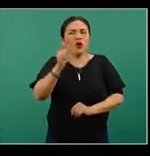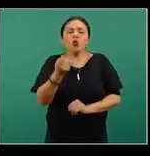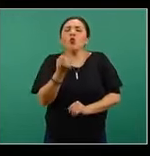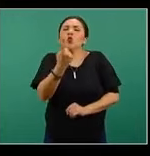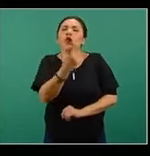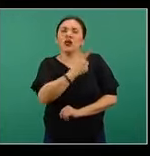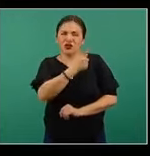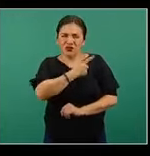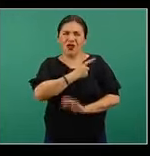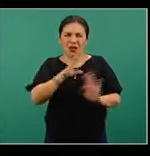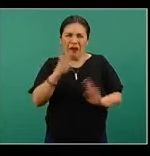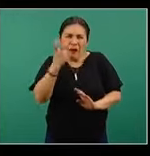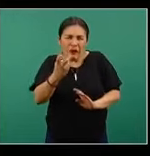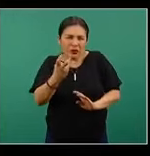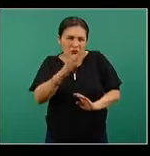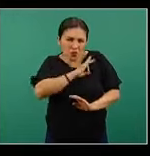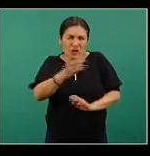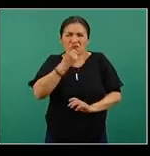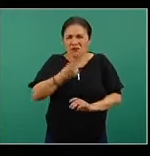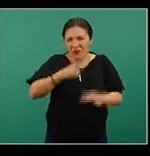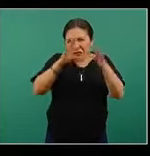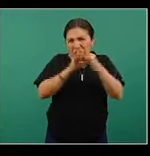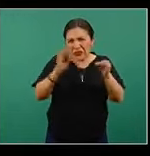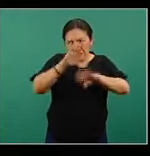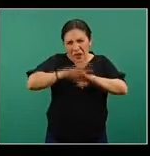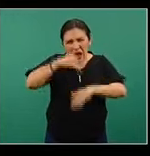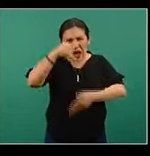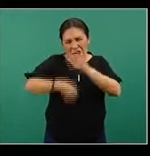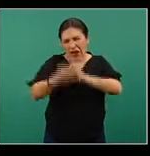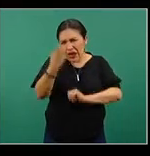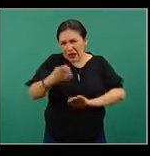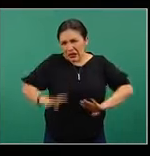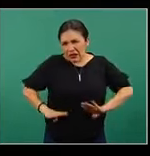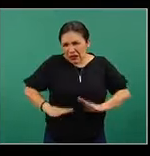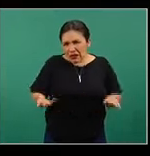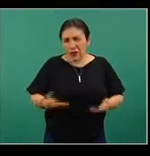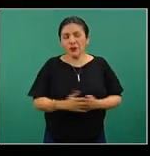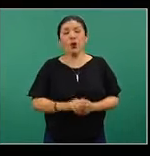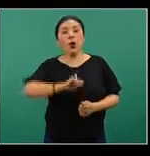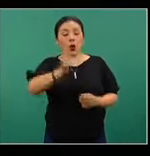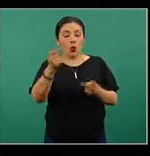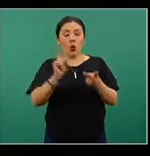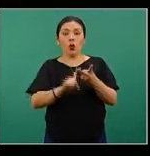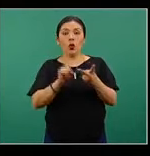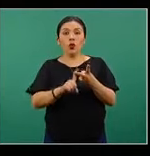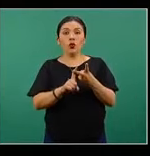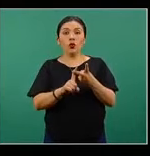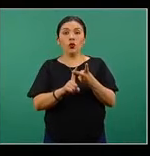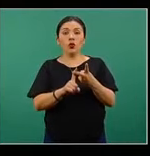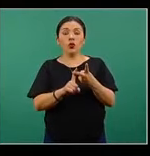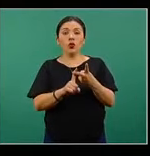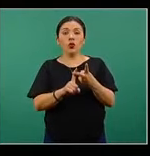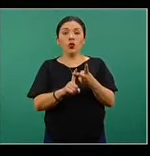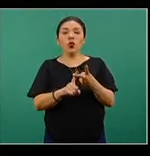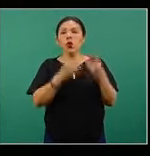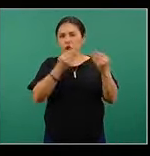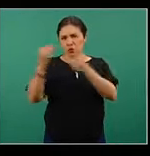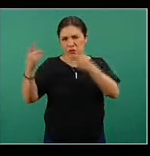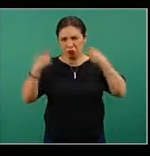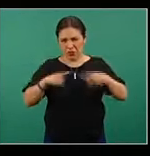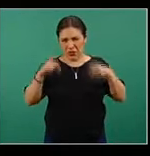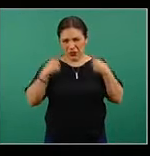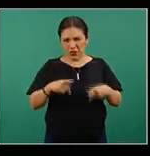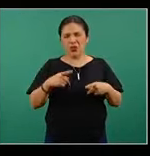no todas están controladas entonces si estudian cómo explicar un poco sobre sobre esto igual mucha gente del público y